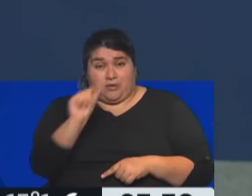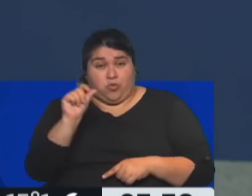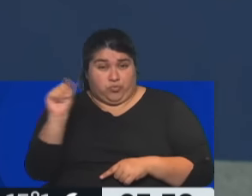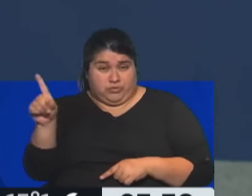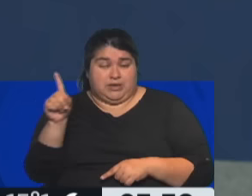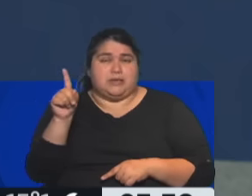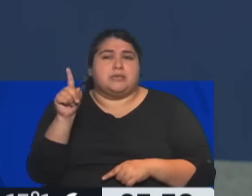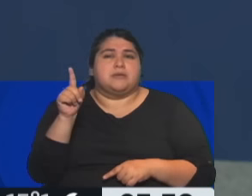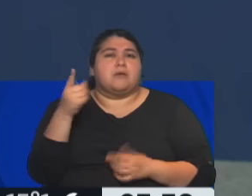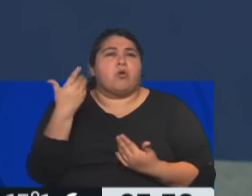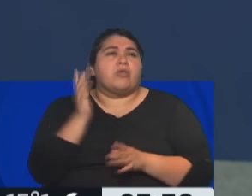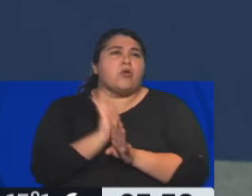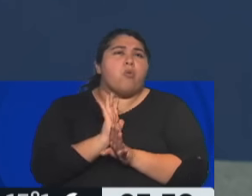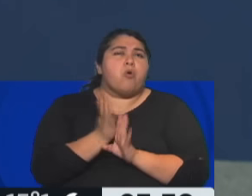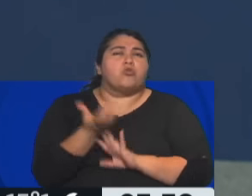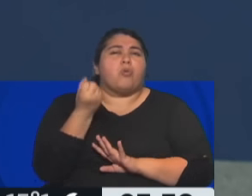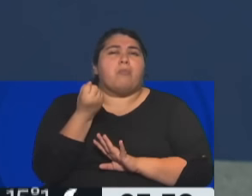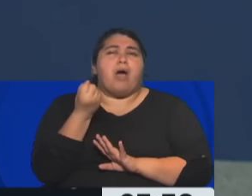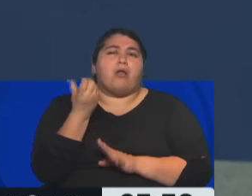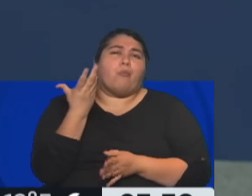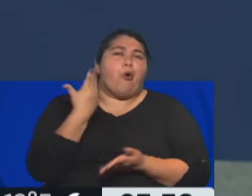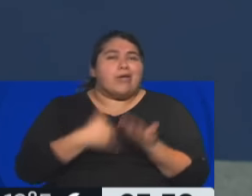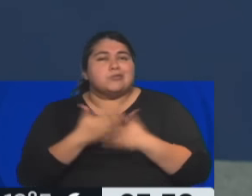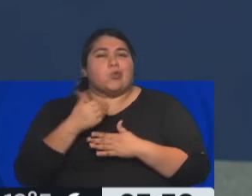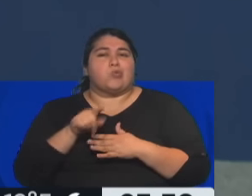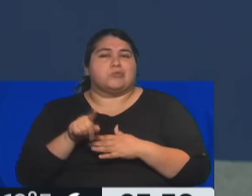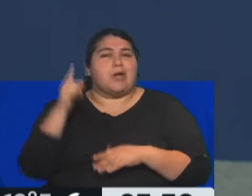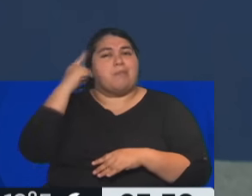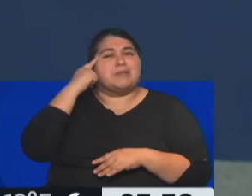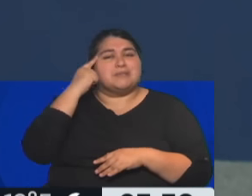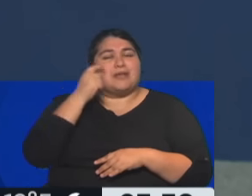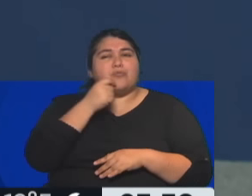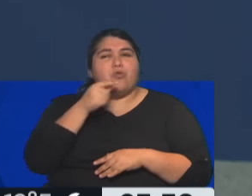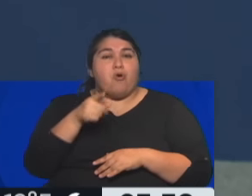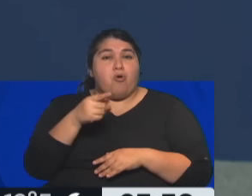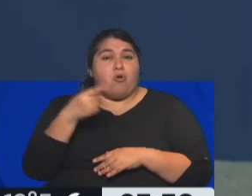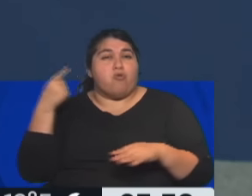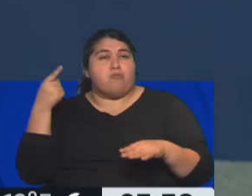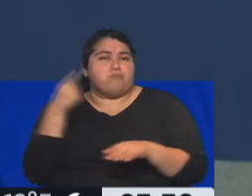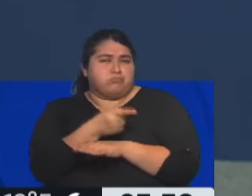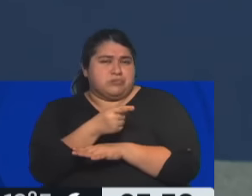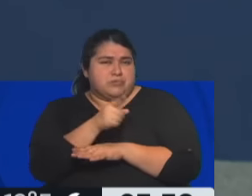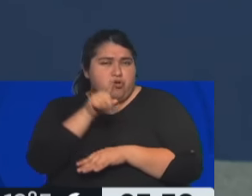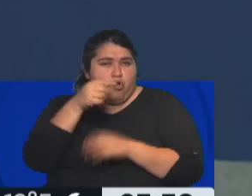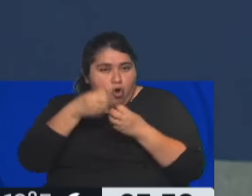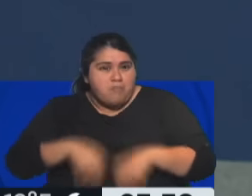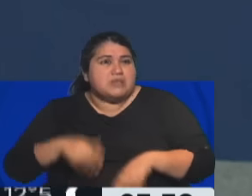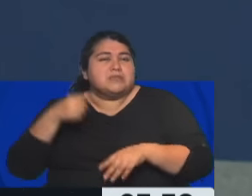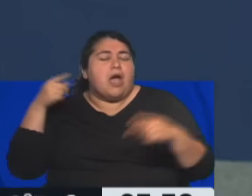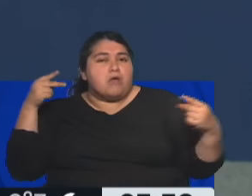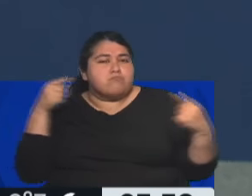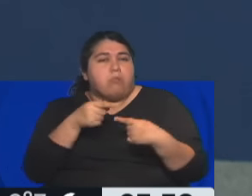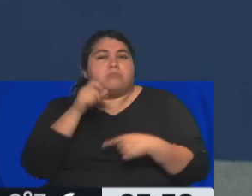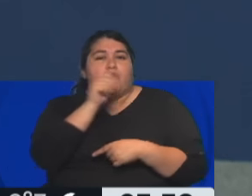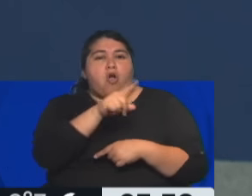sirve de excusa justamente para terminar pensando en un conflicto con la OTAN? ¿Es el piso que estaba necesitando